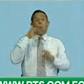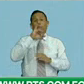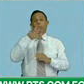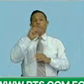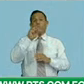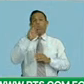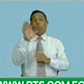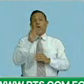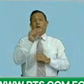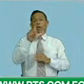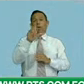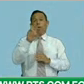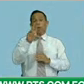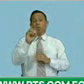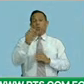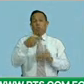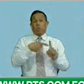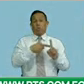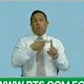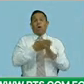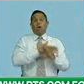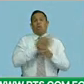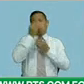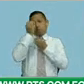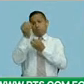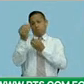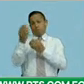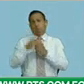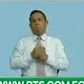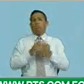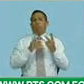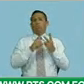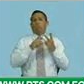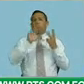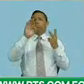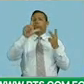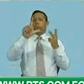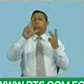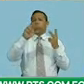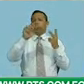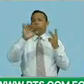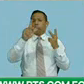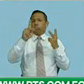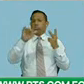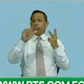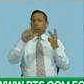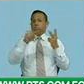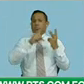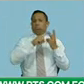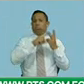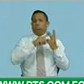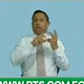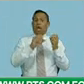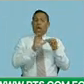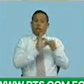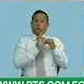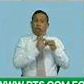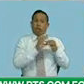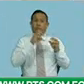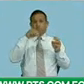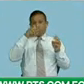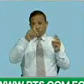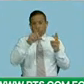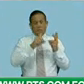ex asesor de Mendoza, Franklin C., alias El Banquero, supuesta mano derecha de Mendoza, y a